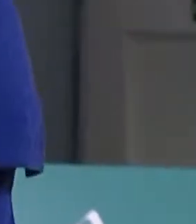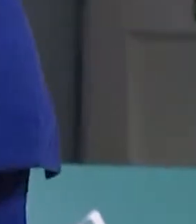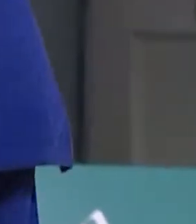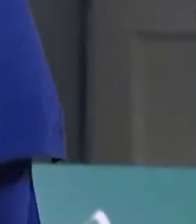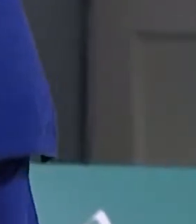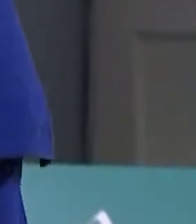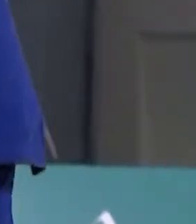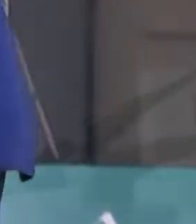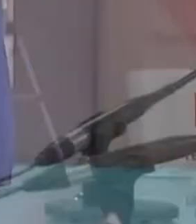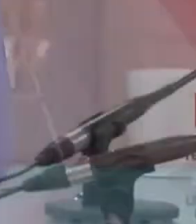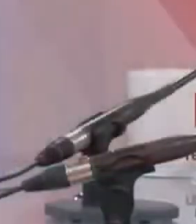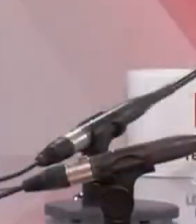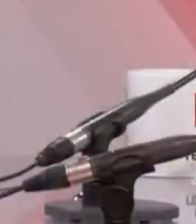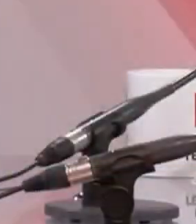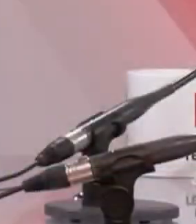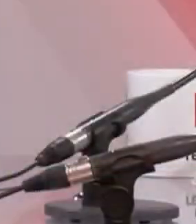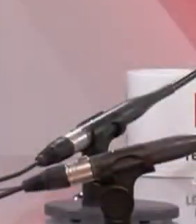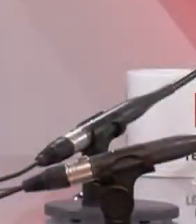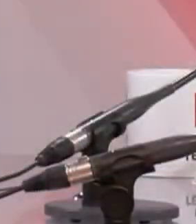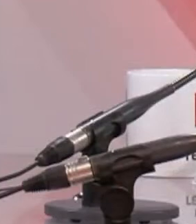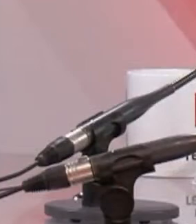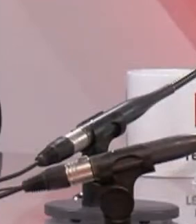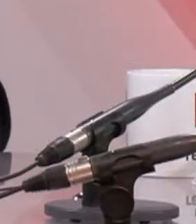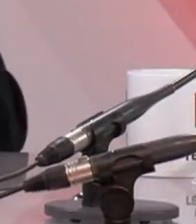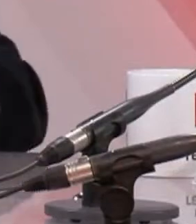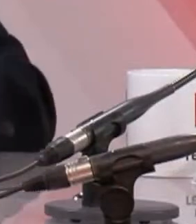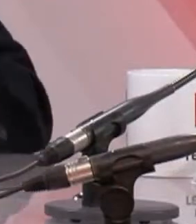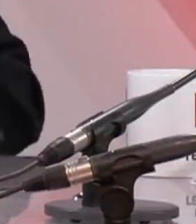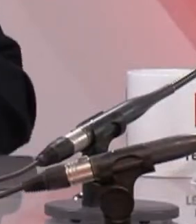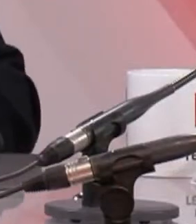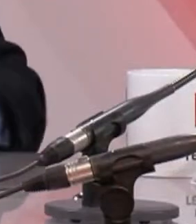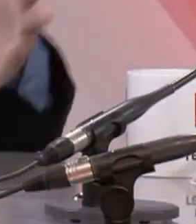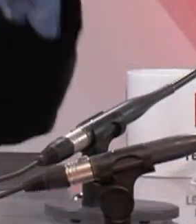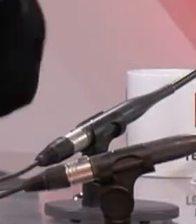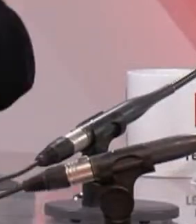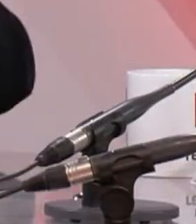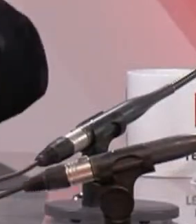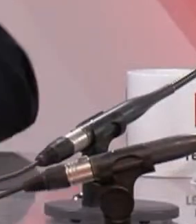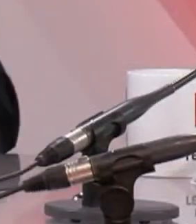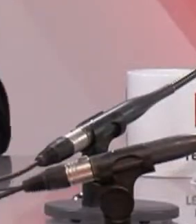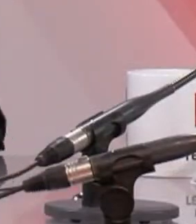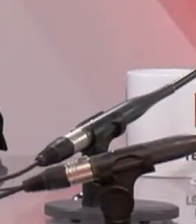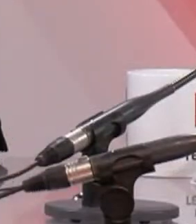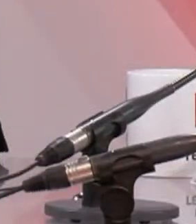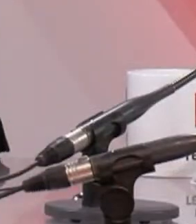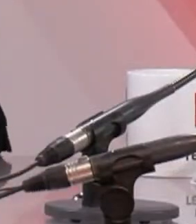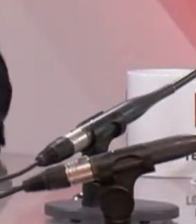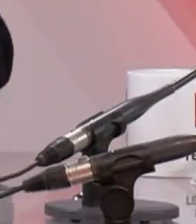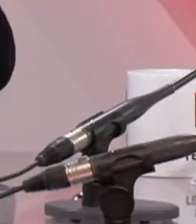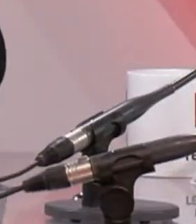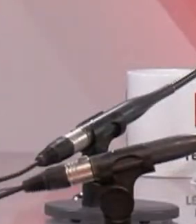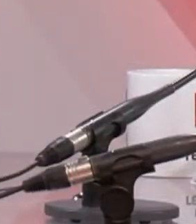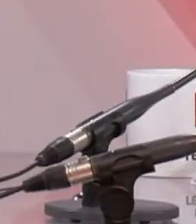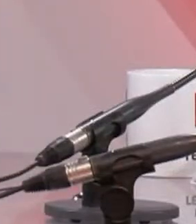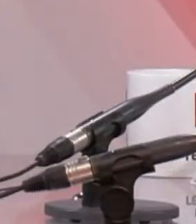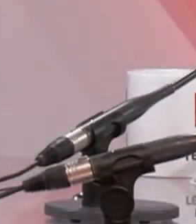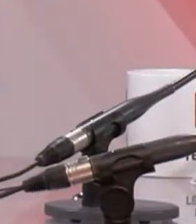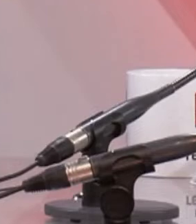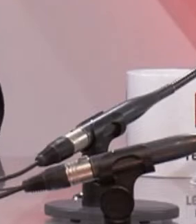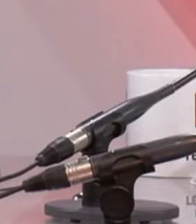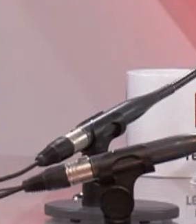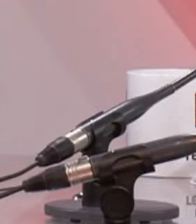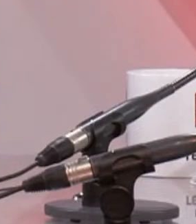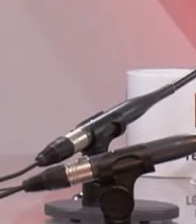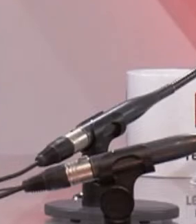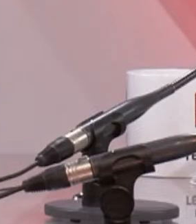Cuba derrota a Brasil con uno menos. Bueno, y como la lucha estuvo aquí antes de los Juegos Panamericanos y